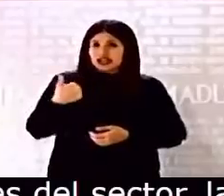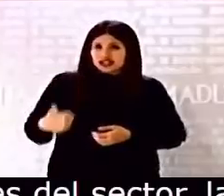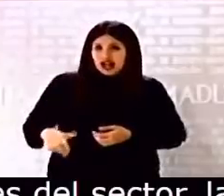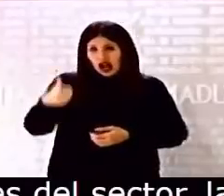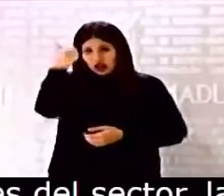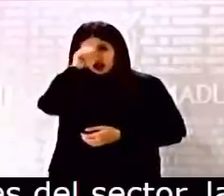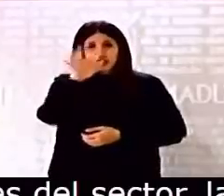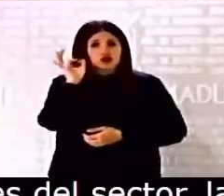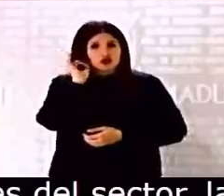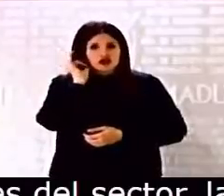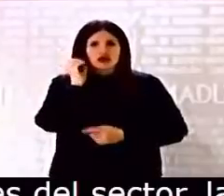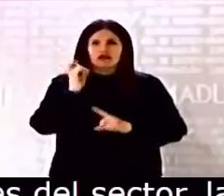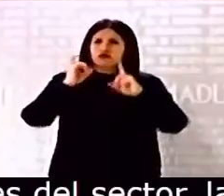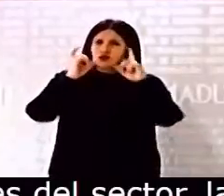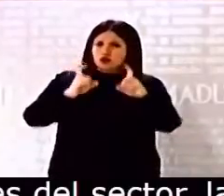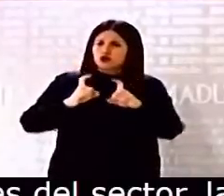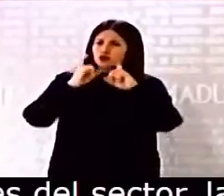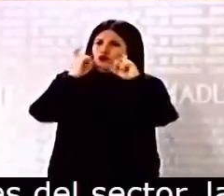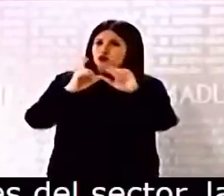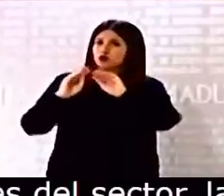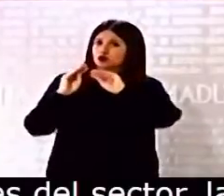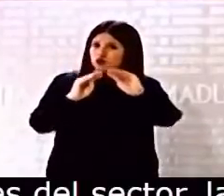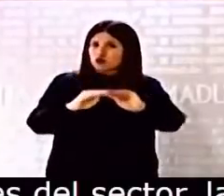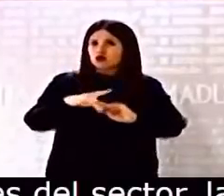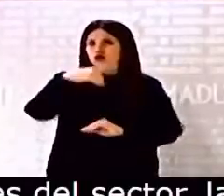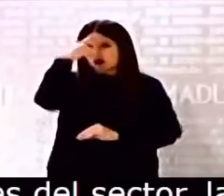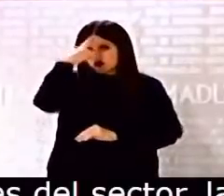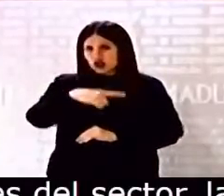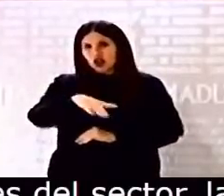sanitarias en los momentos más duros.